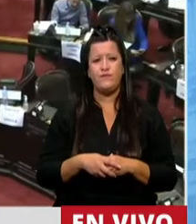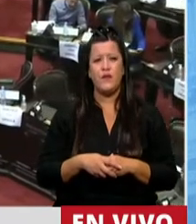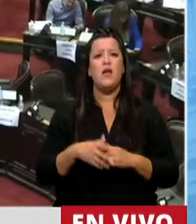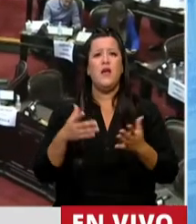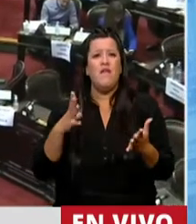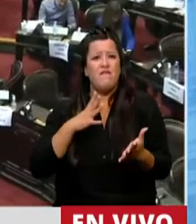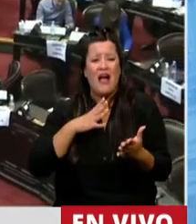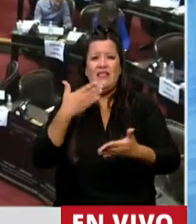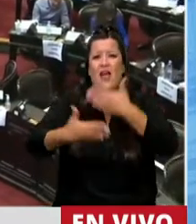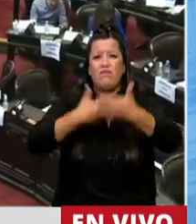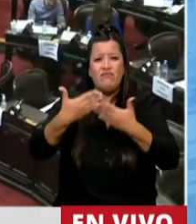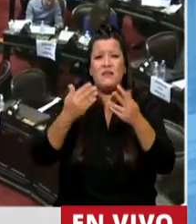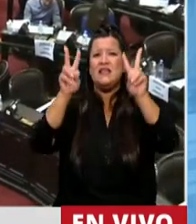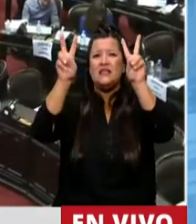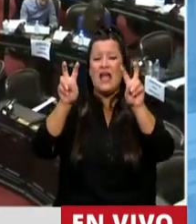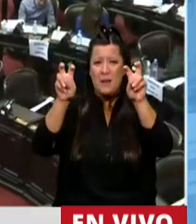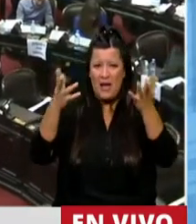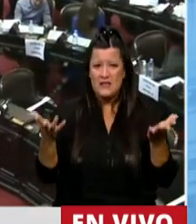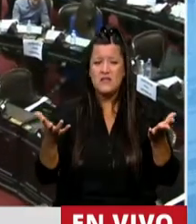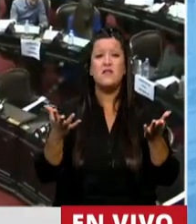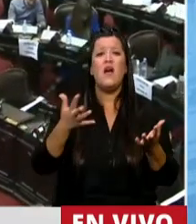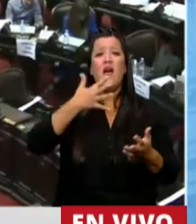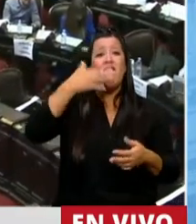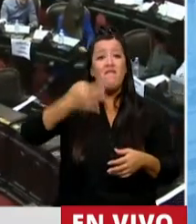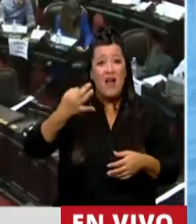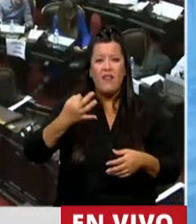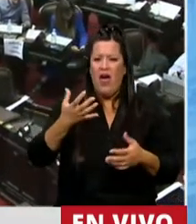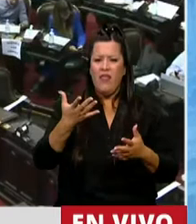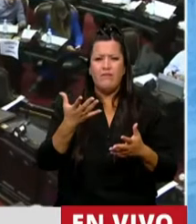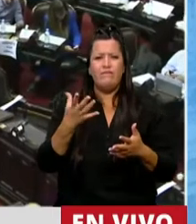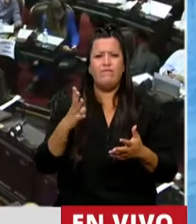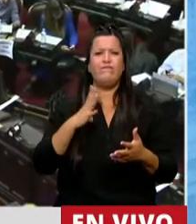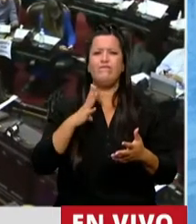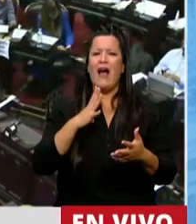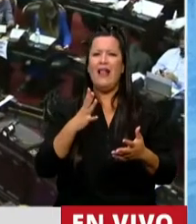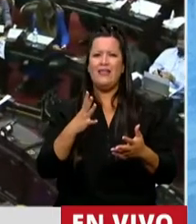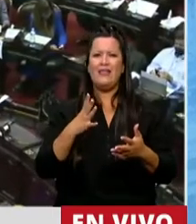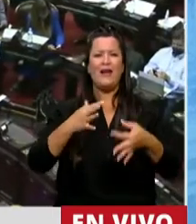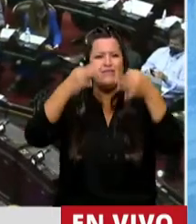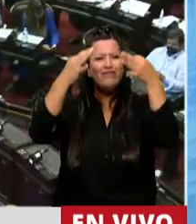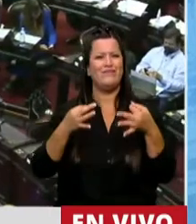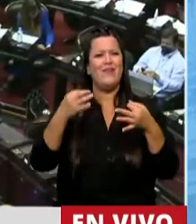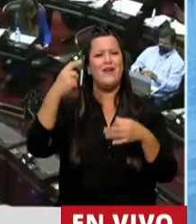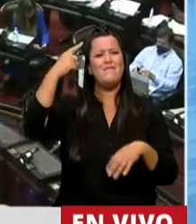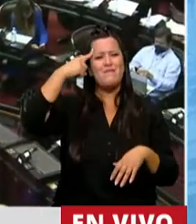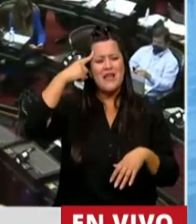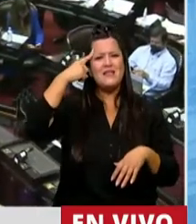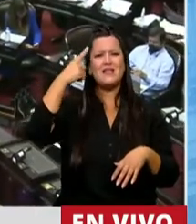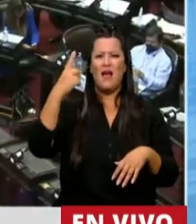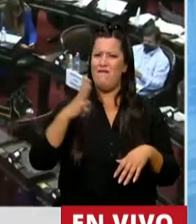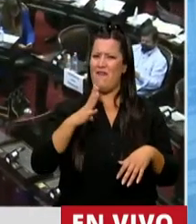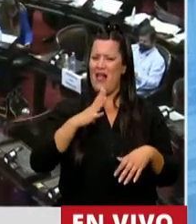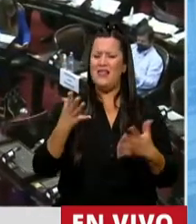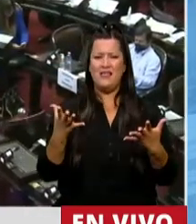en estos temas que realmente dan cuenta de una falta de consideración y